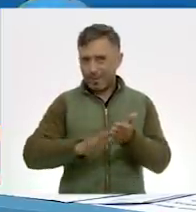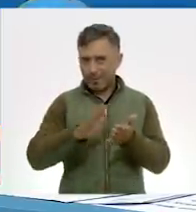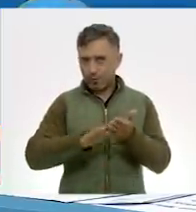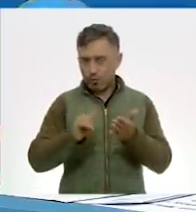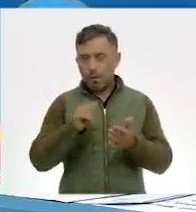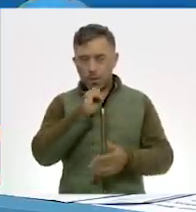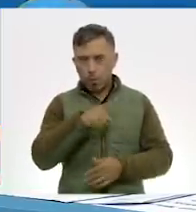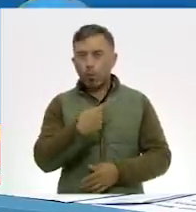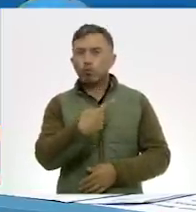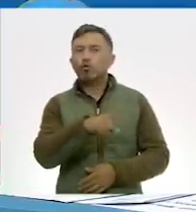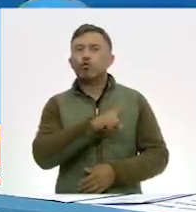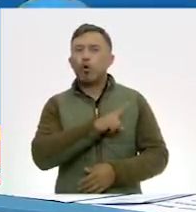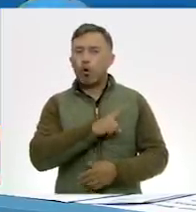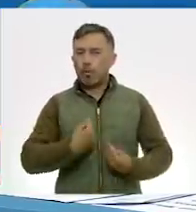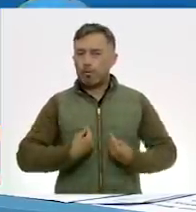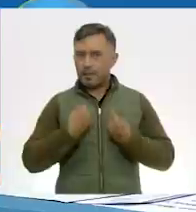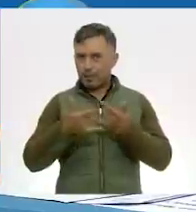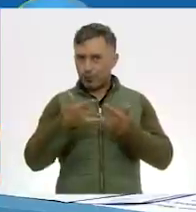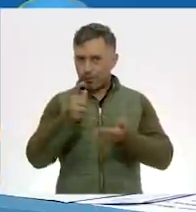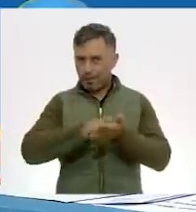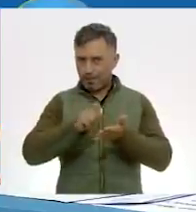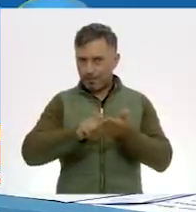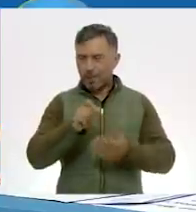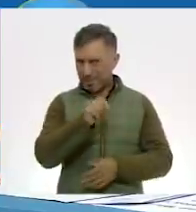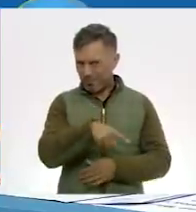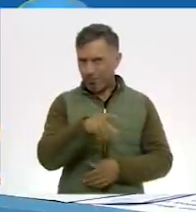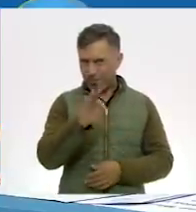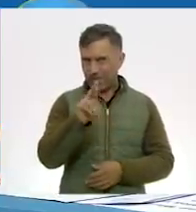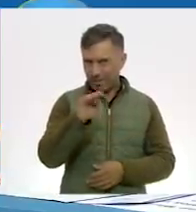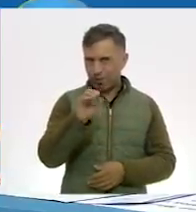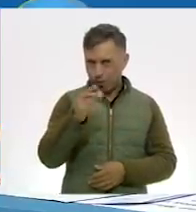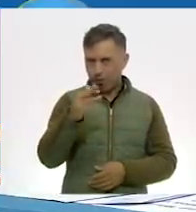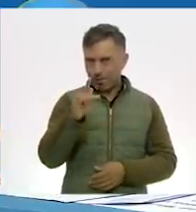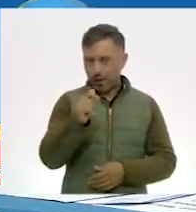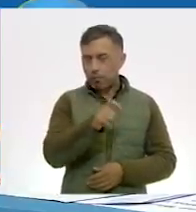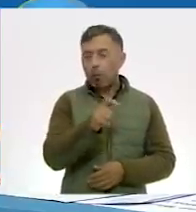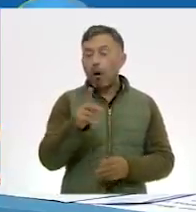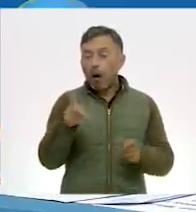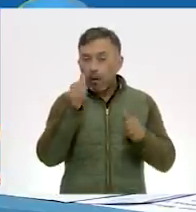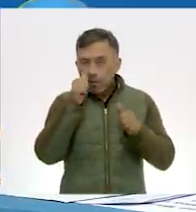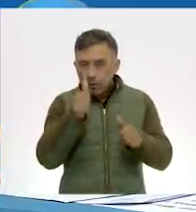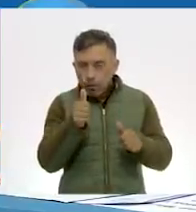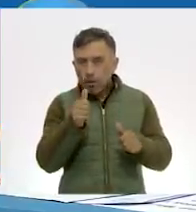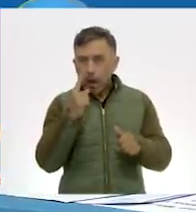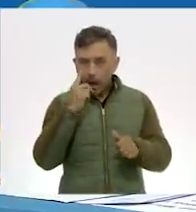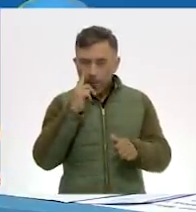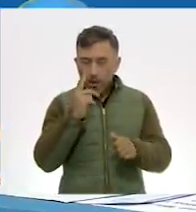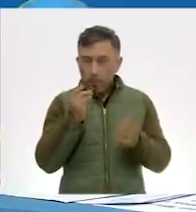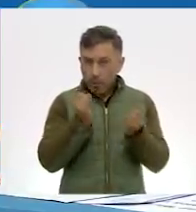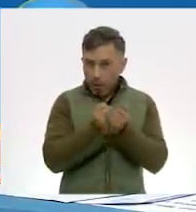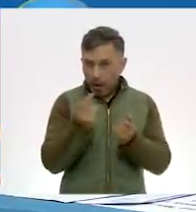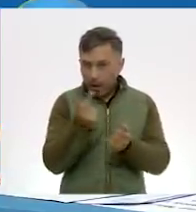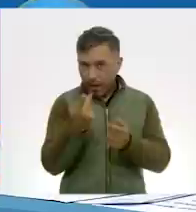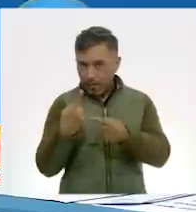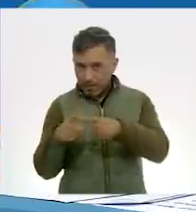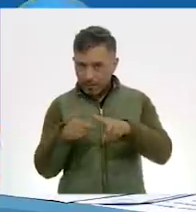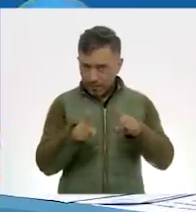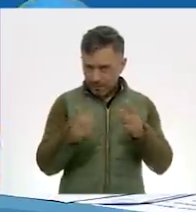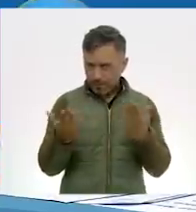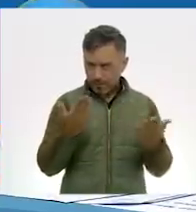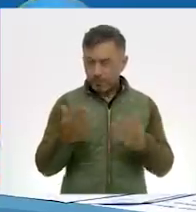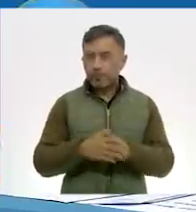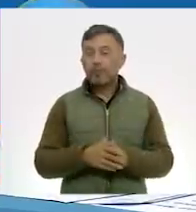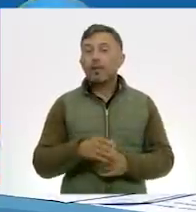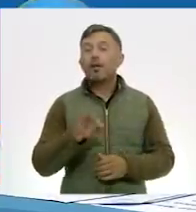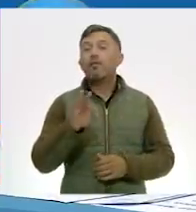también de Francisco Goitia. Pongan mucha atención para que después me digan cuáles son las similitudes y diferencias. Francisco